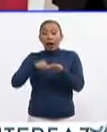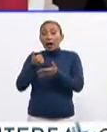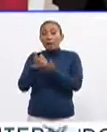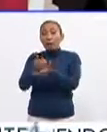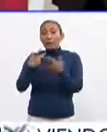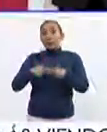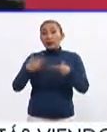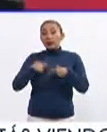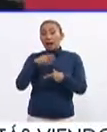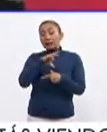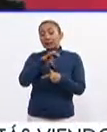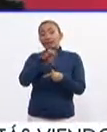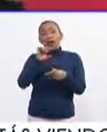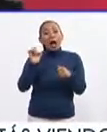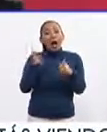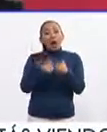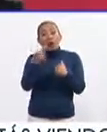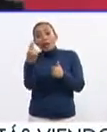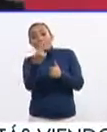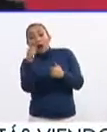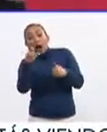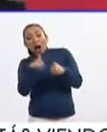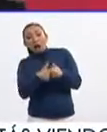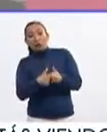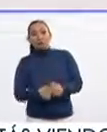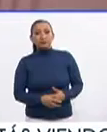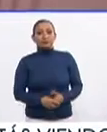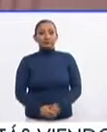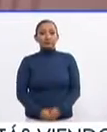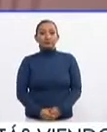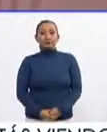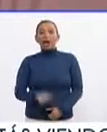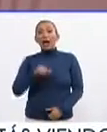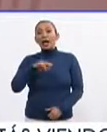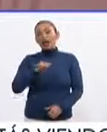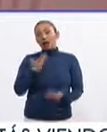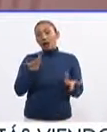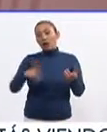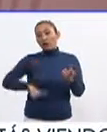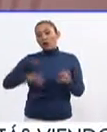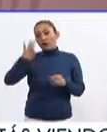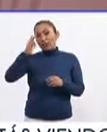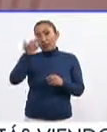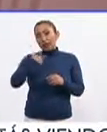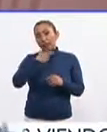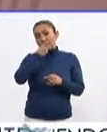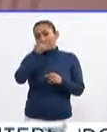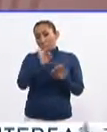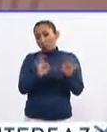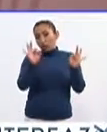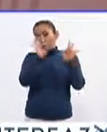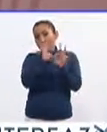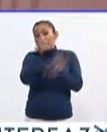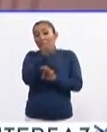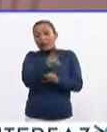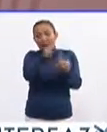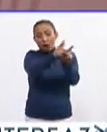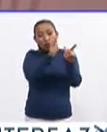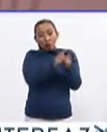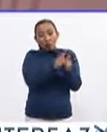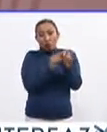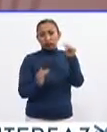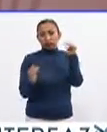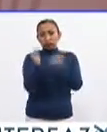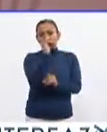población civil en caso de necesidades públicas. Ana Omar, el gobierno federal ha hecho hincapié en que este cuerpo de